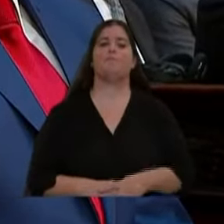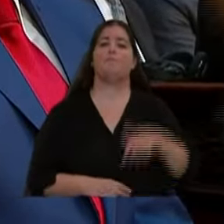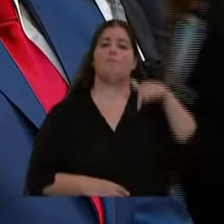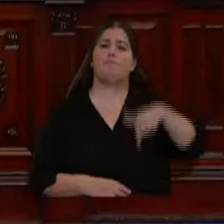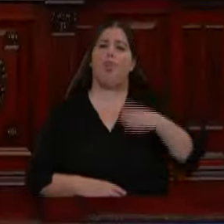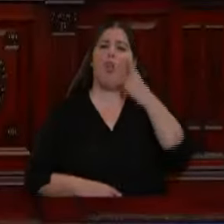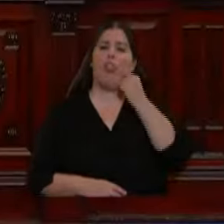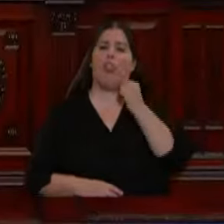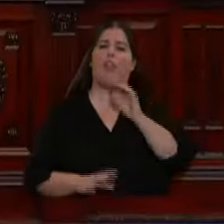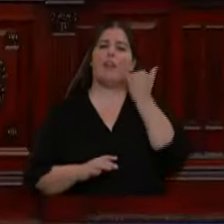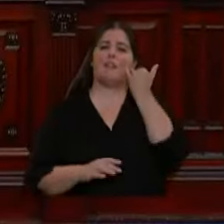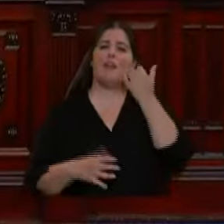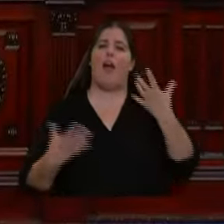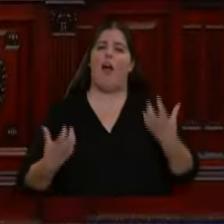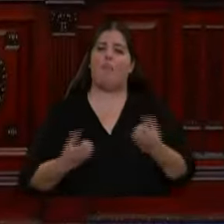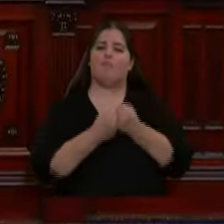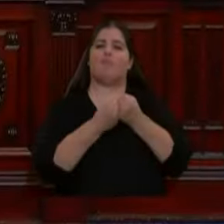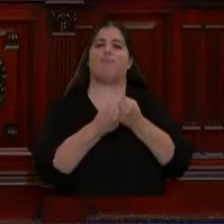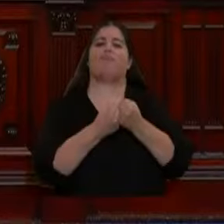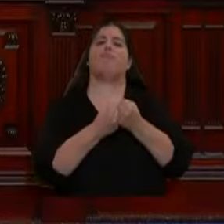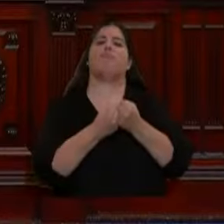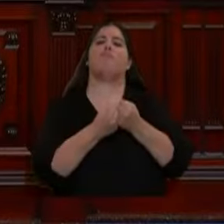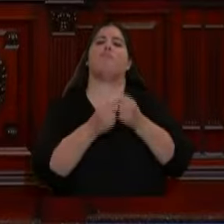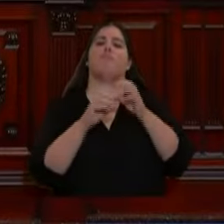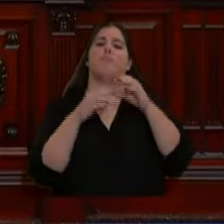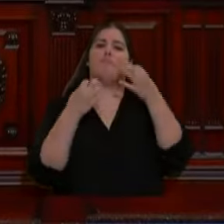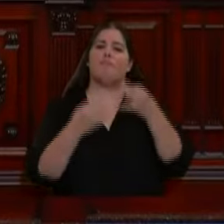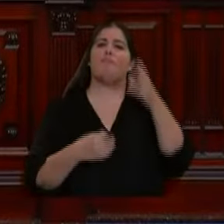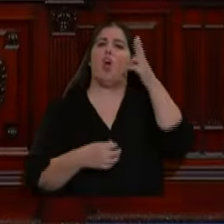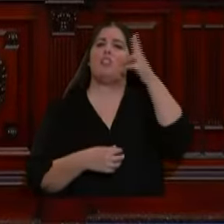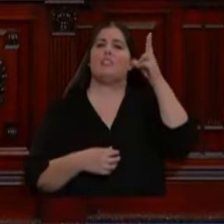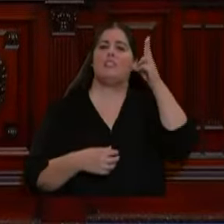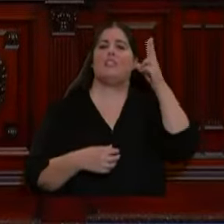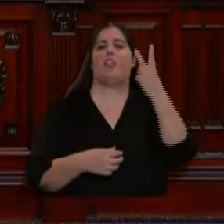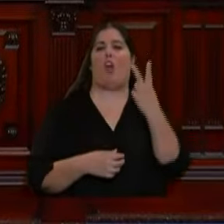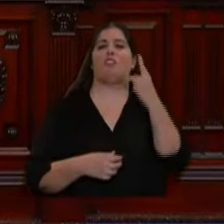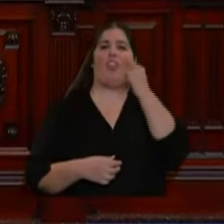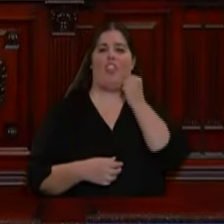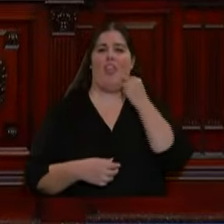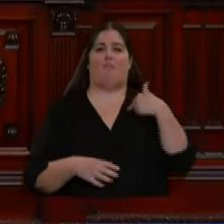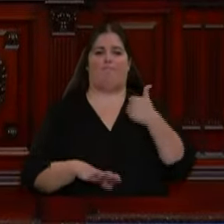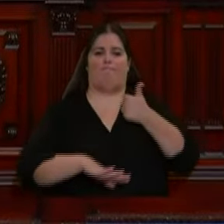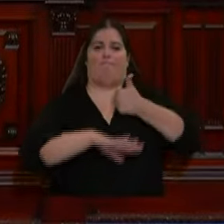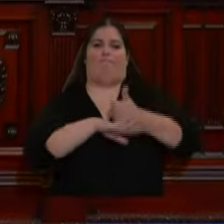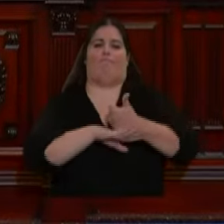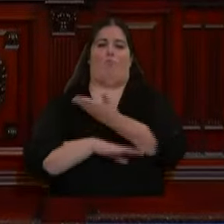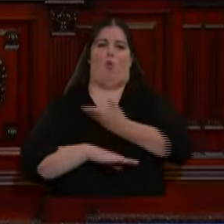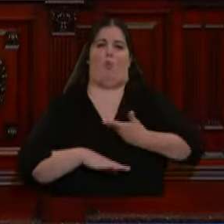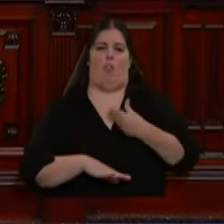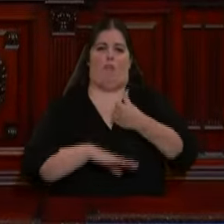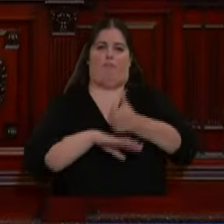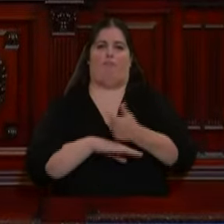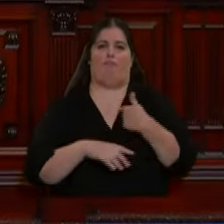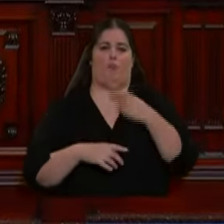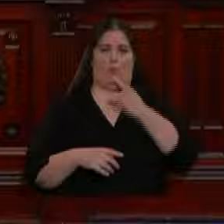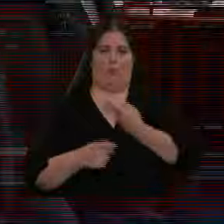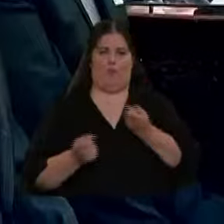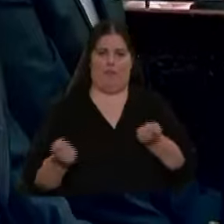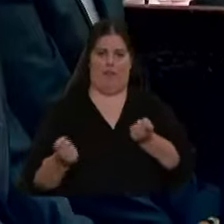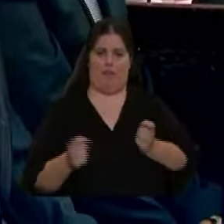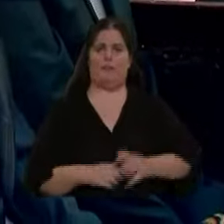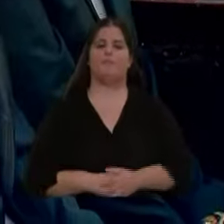día de hoy se cumplen exactamente 82 días desde que asumimos el desafío de conducir la nación, en lo